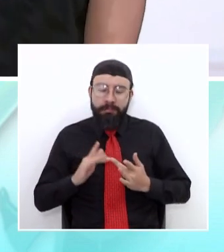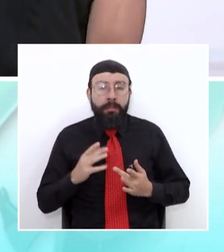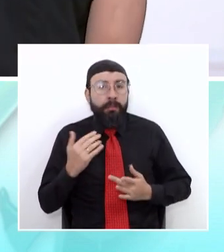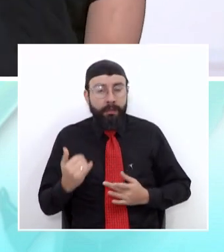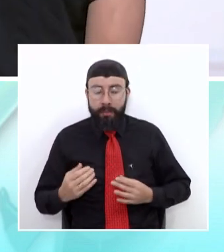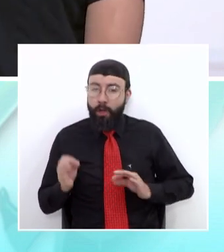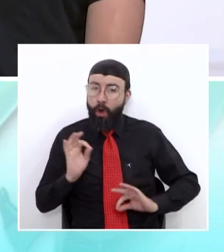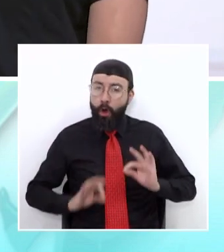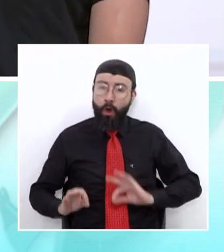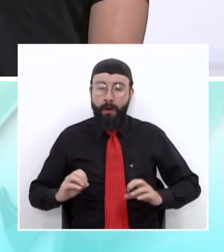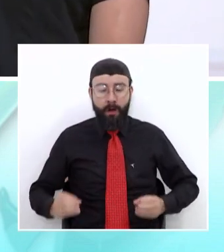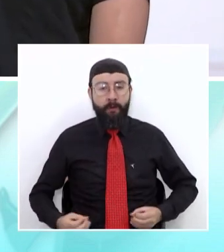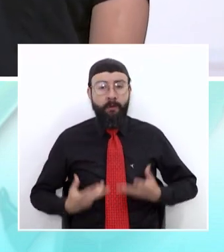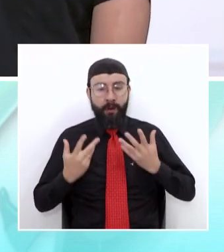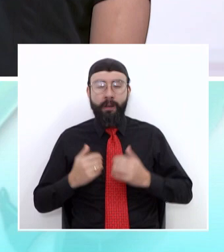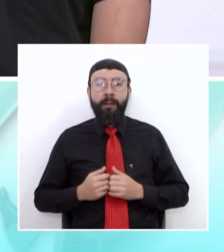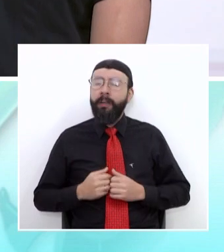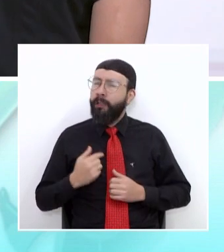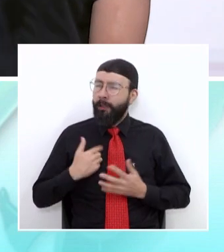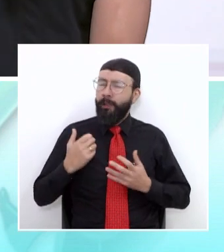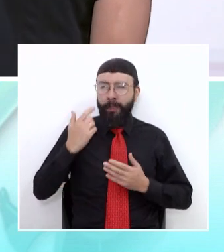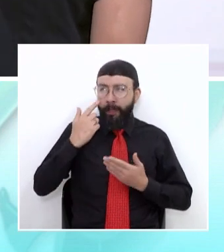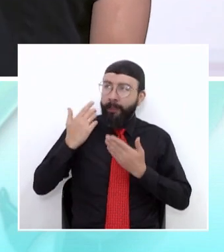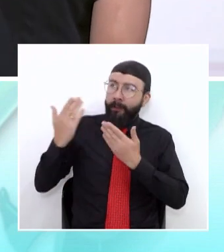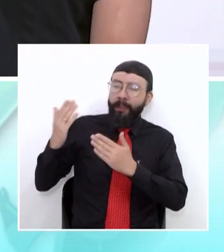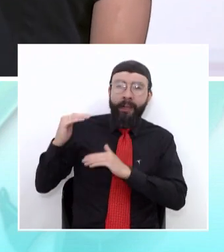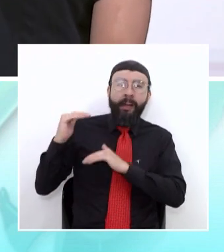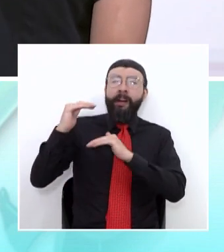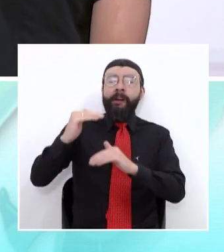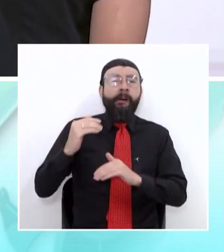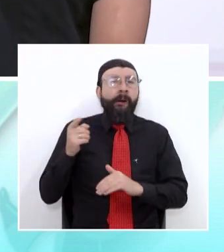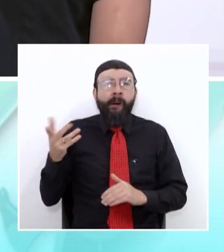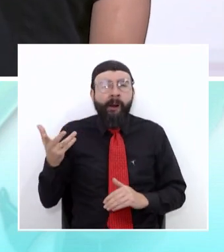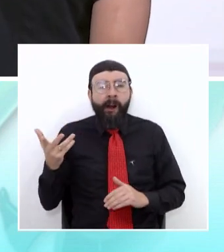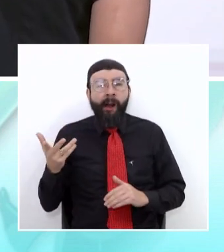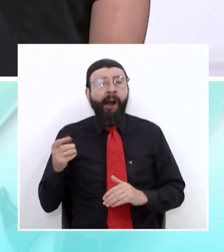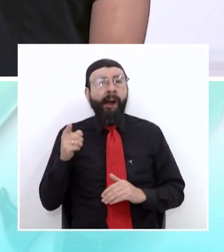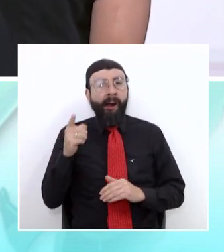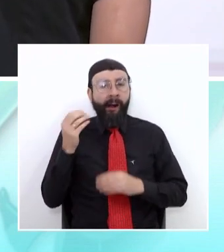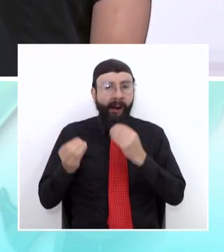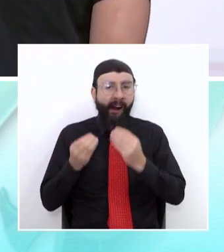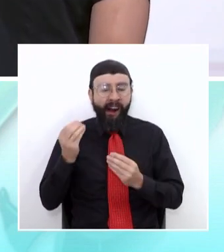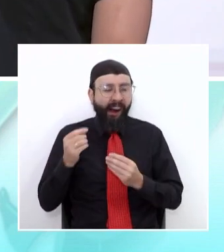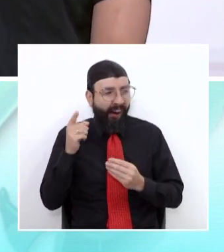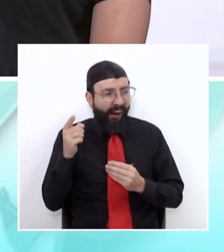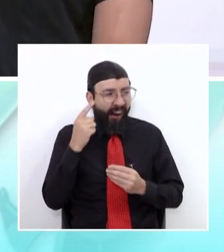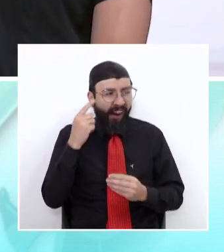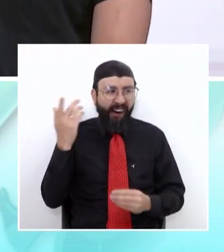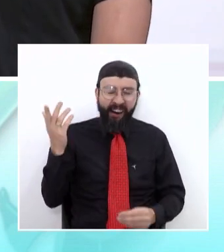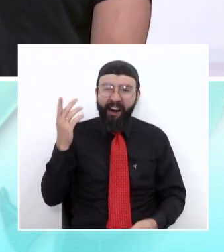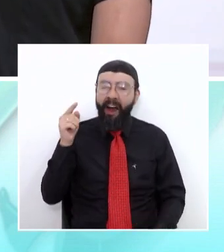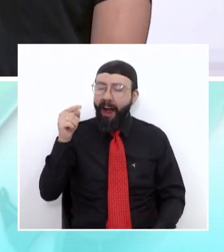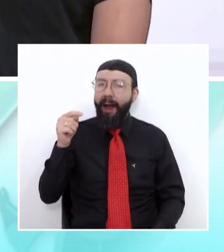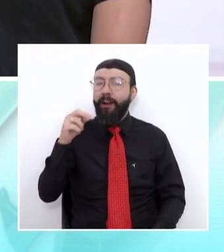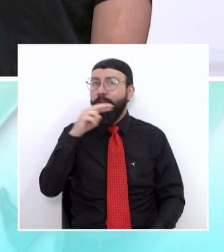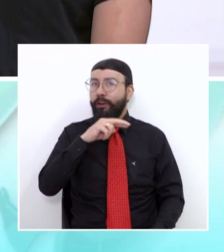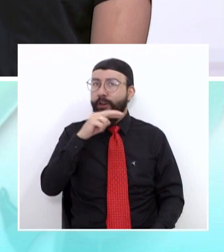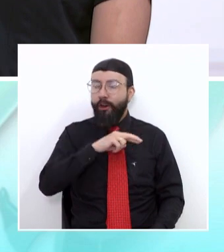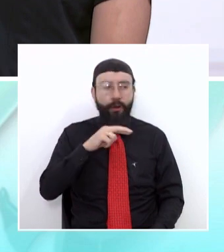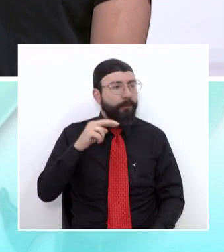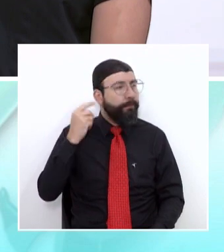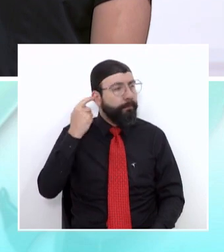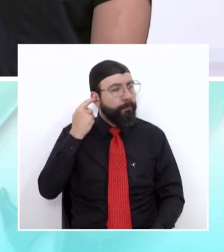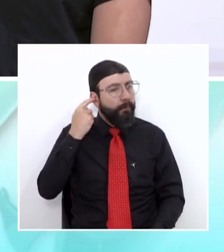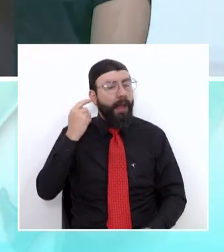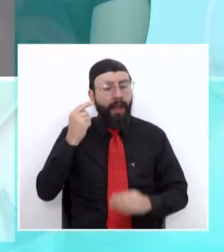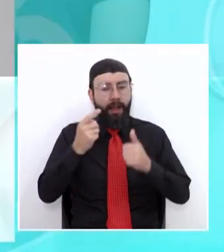estrés y es un regalo pues que les quiero dejar y es que utilicen estos 3 punticos, ¿se acuerdan? El color rojo que es fase 1,